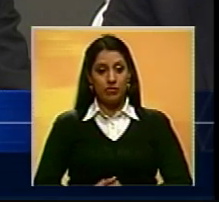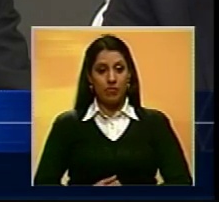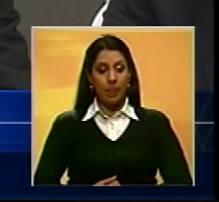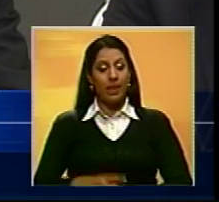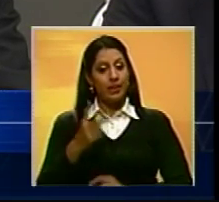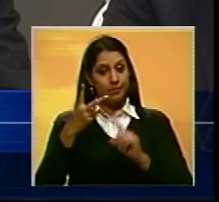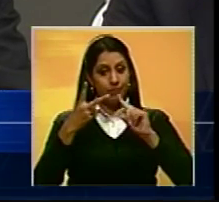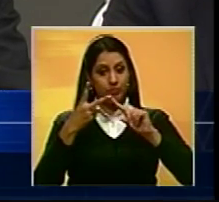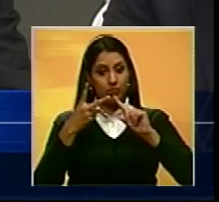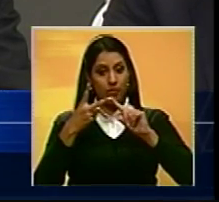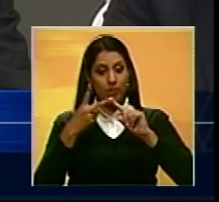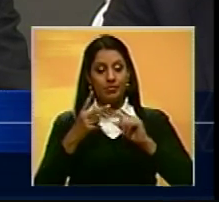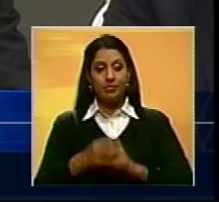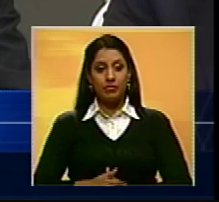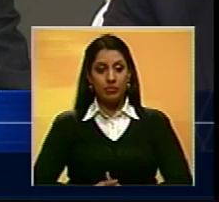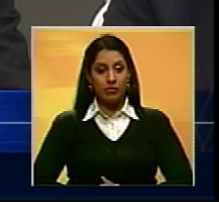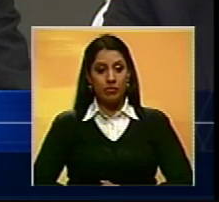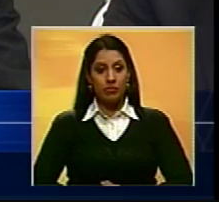Segundo,